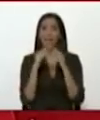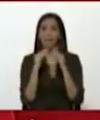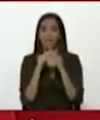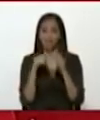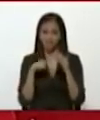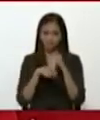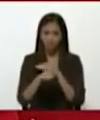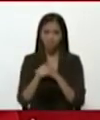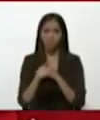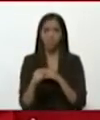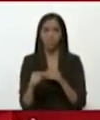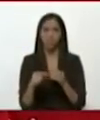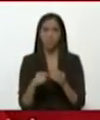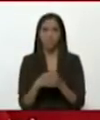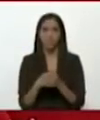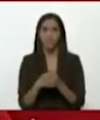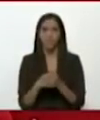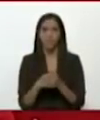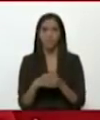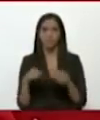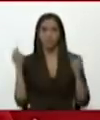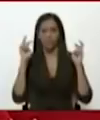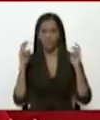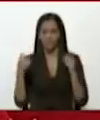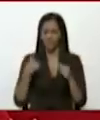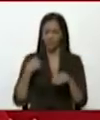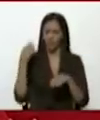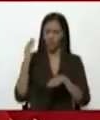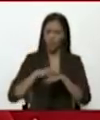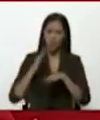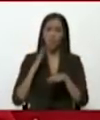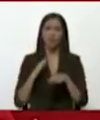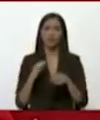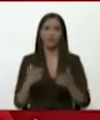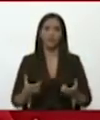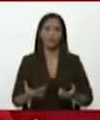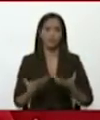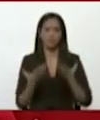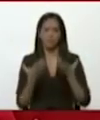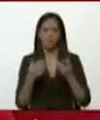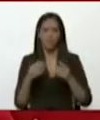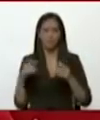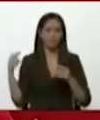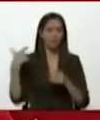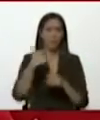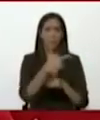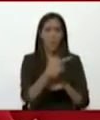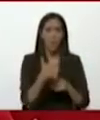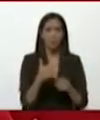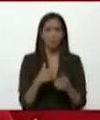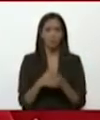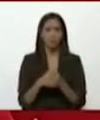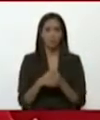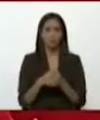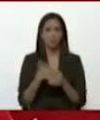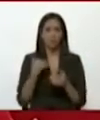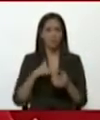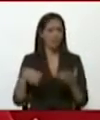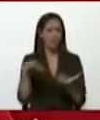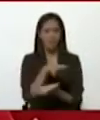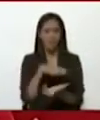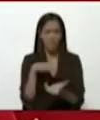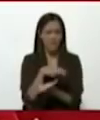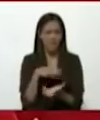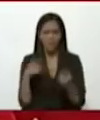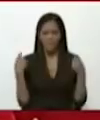Allanó mi casa. Se me estaba acusando supuestamente de la quema de una unidad de transporte. En ese momento había una confrontación